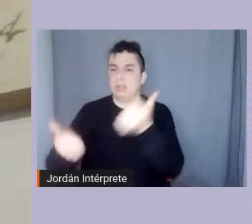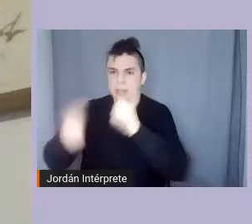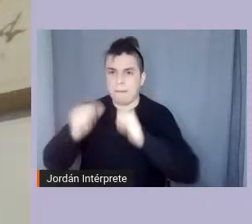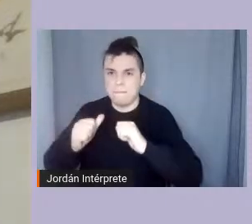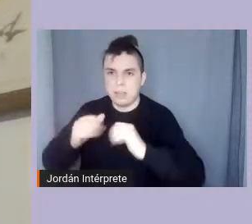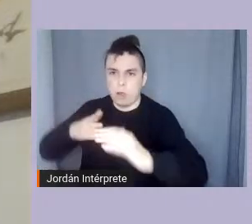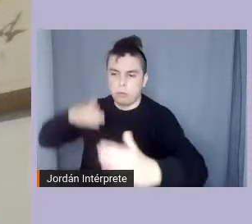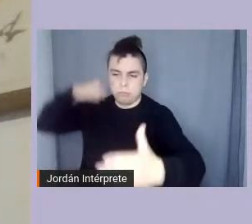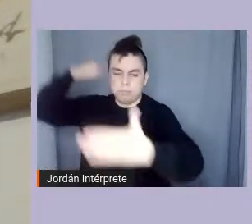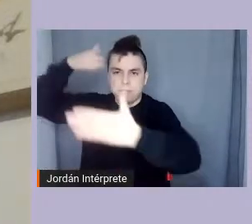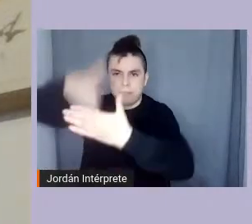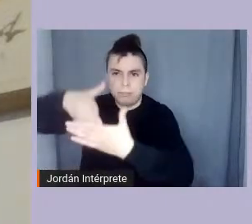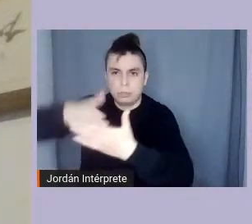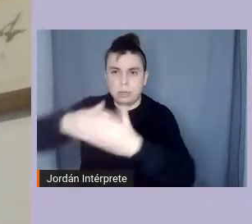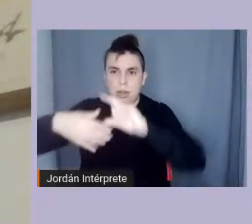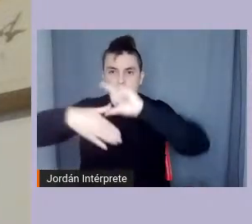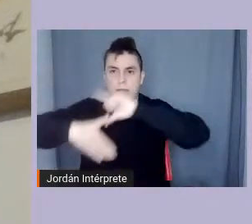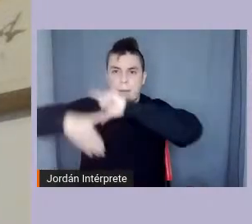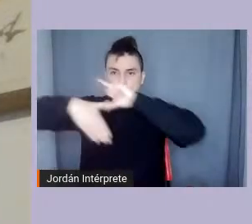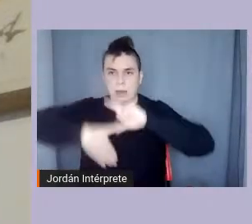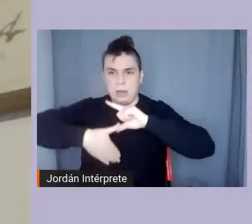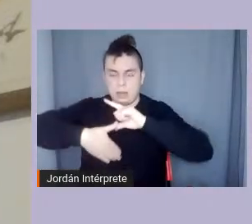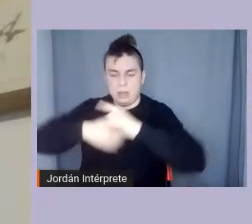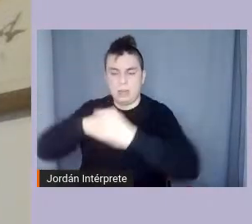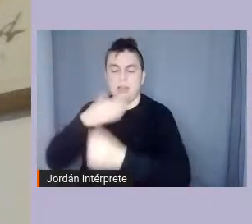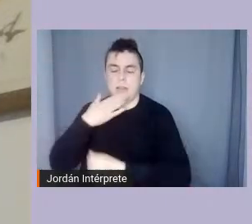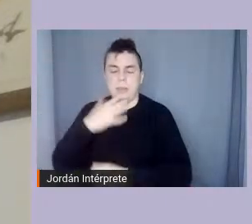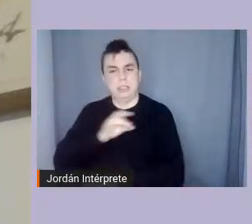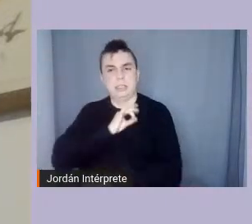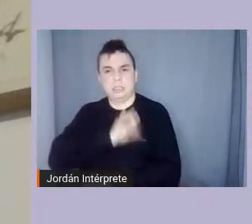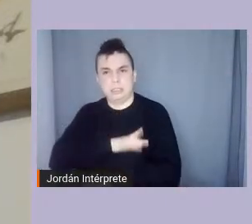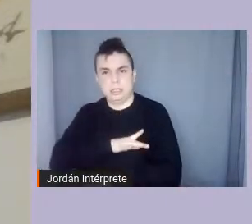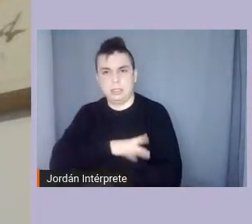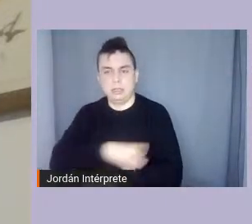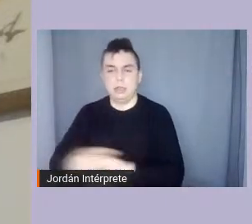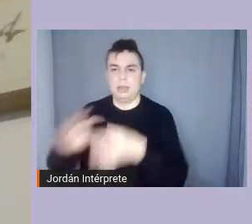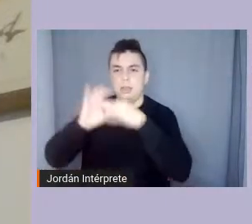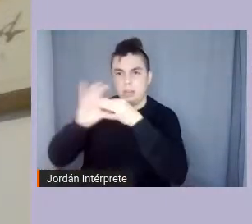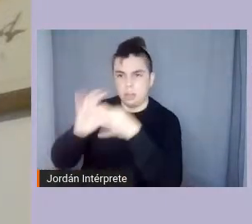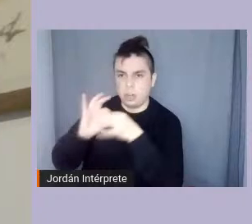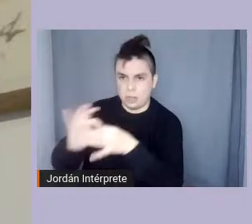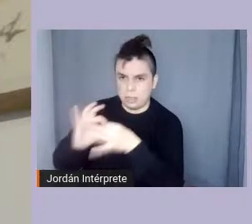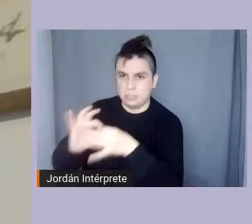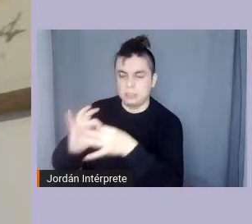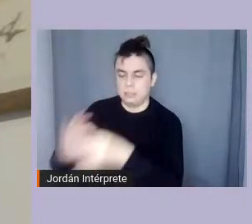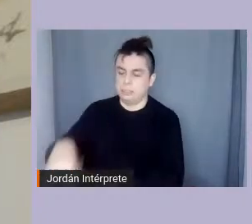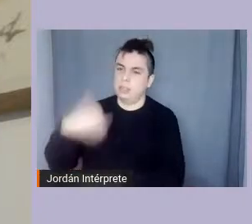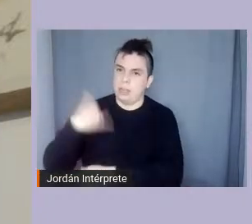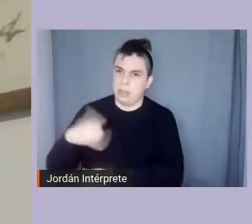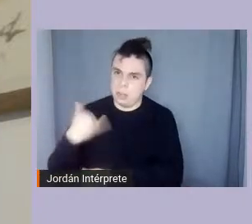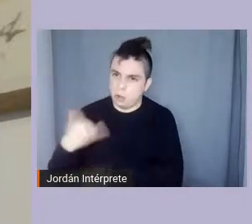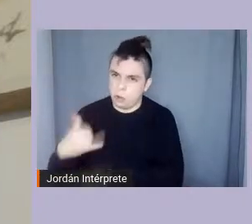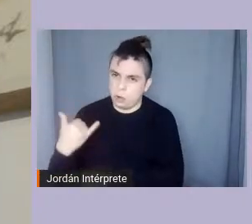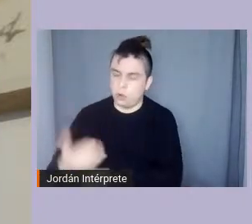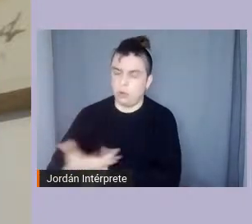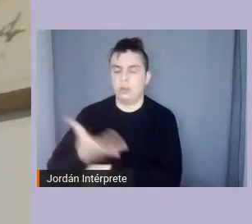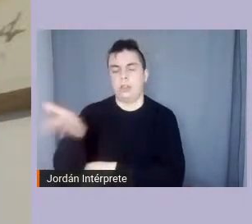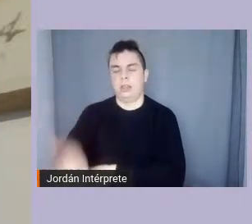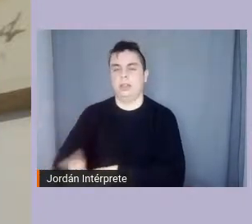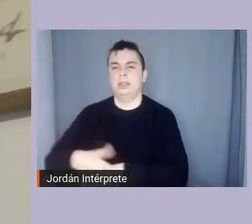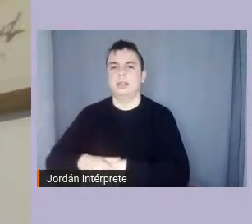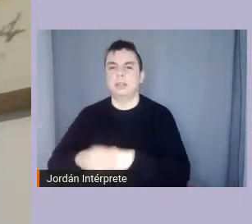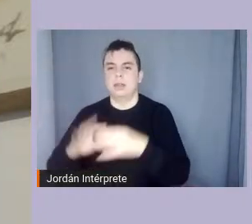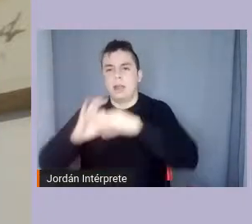de nuestra América y nuestro Chile. Así es que, Jordán, muchas gracias. Te agradecemos profundamente tu